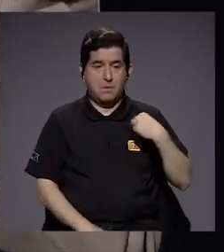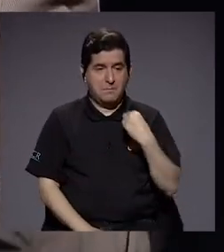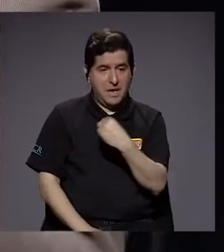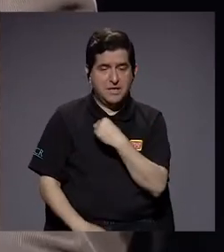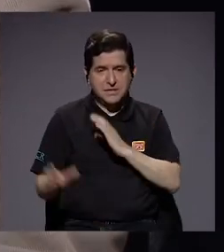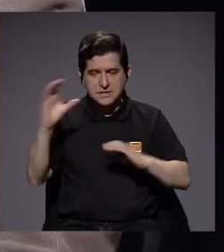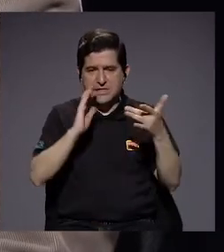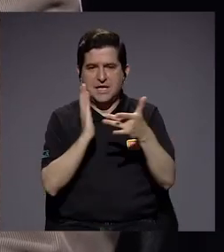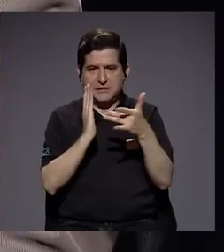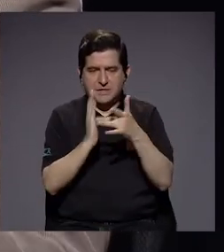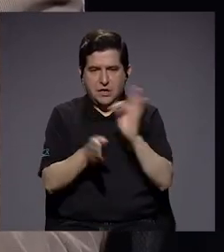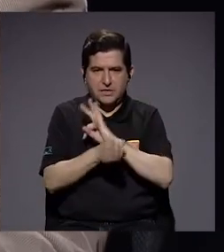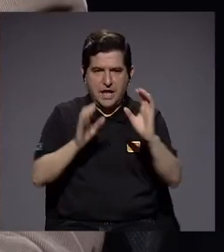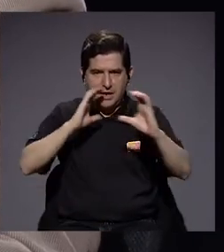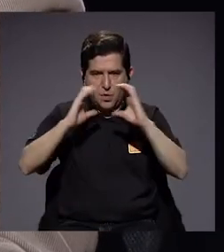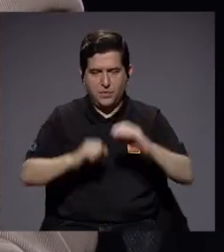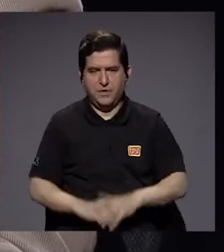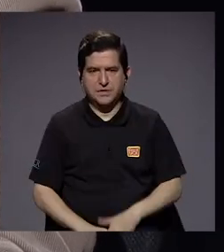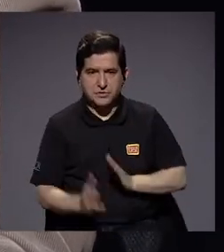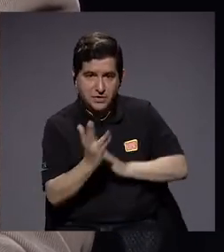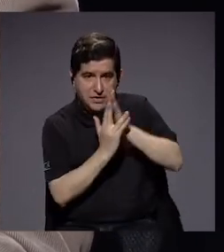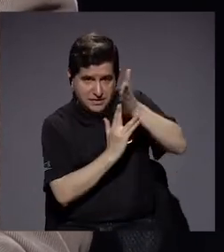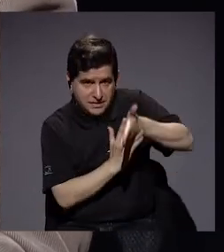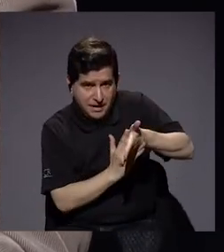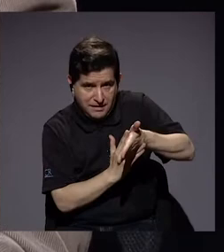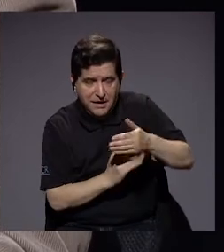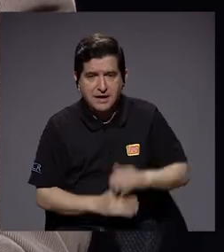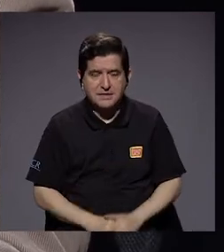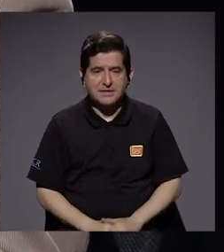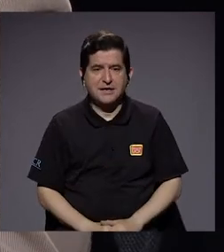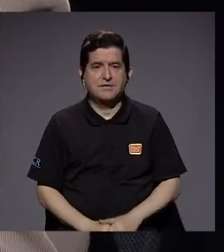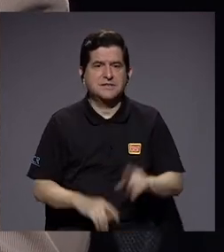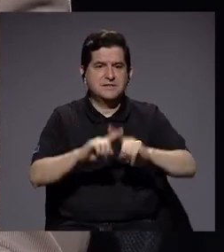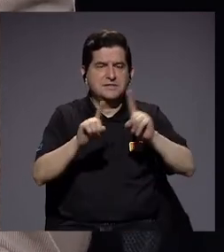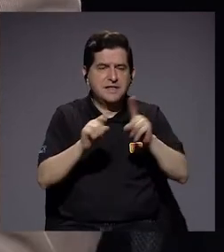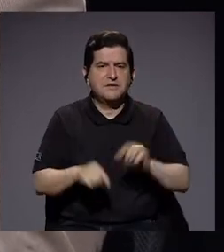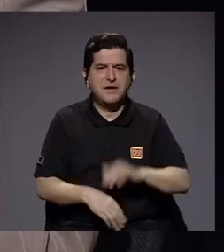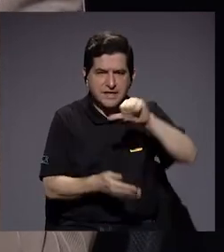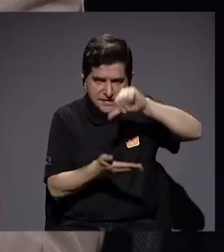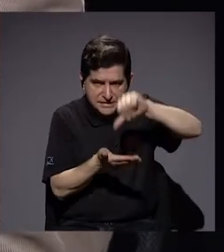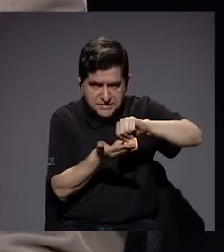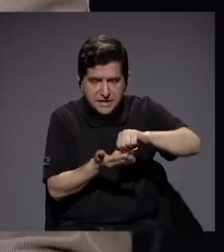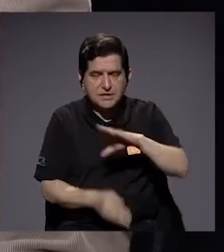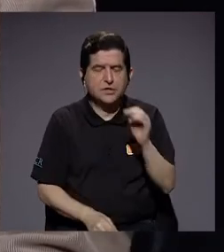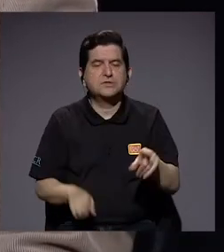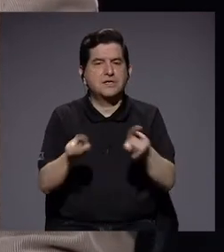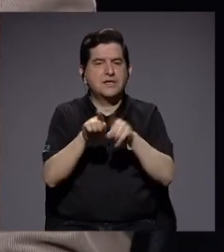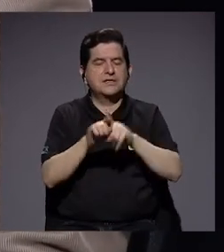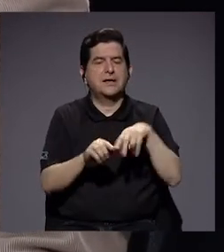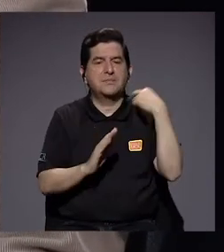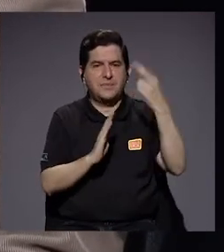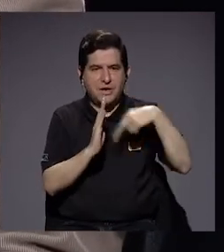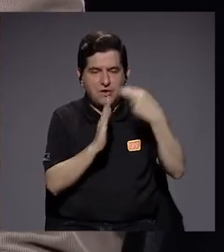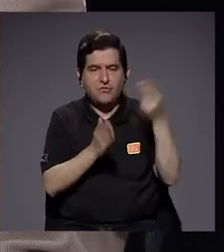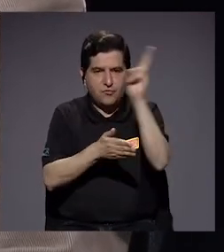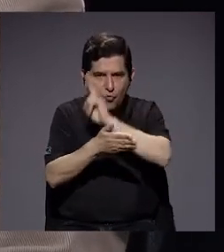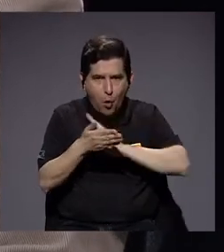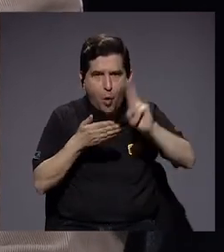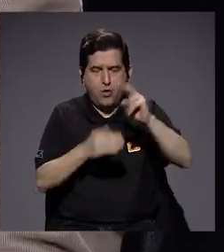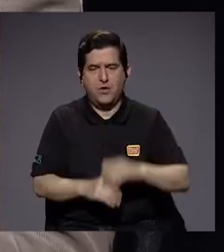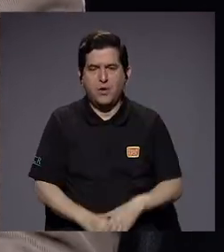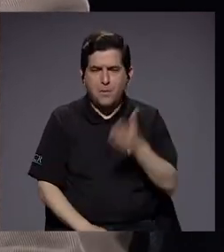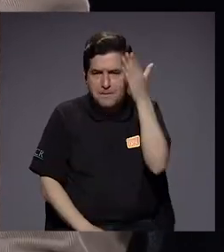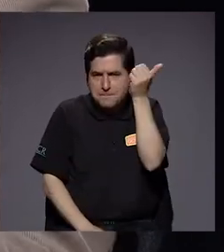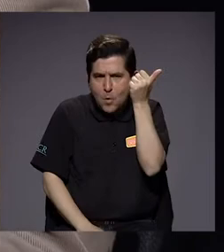el Ministerio de Ciencia y Tecnología por medio de los CESIS, y un papel muy importante también juegan las